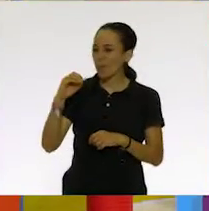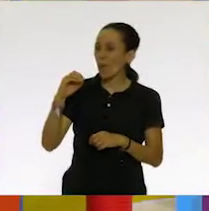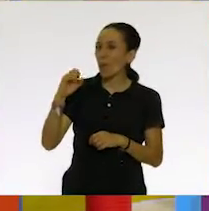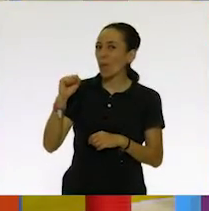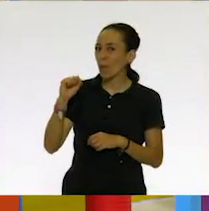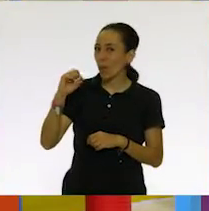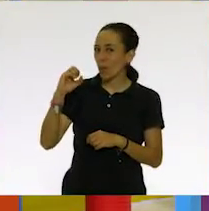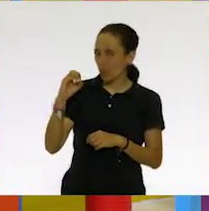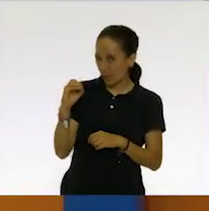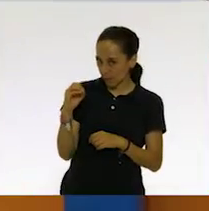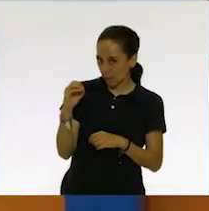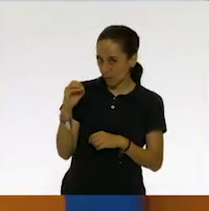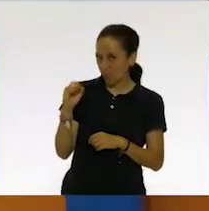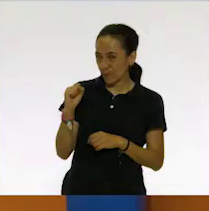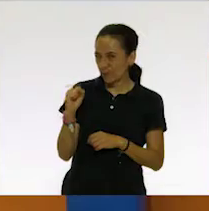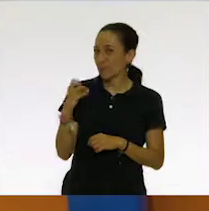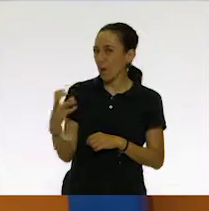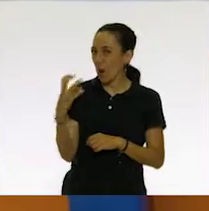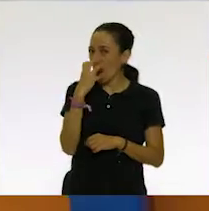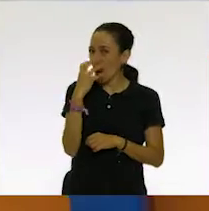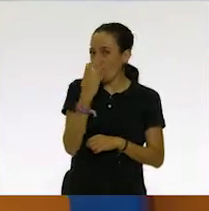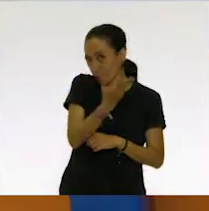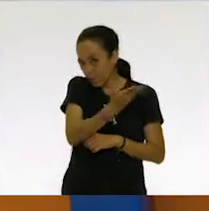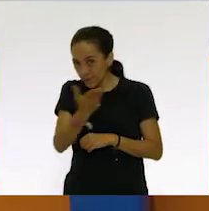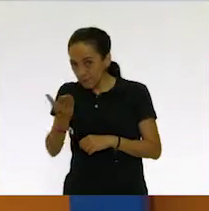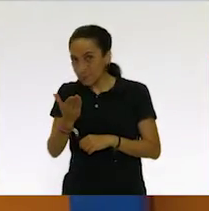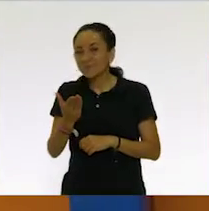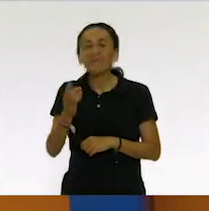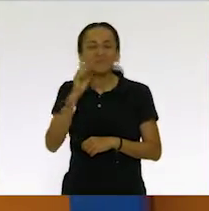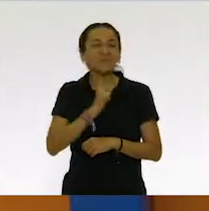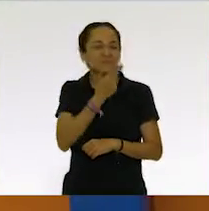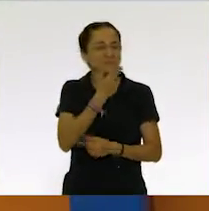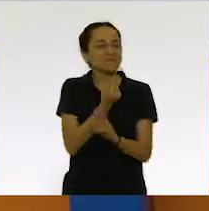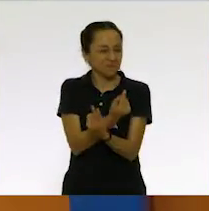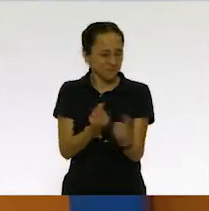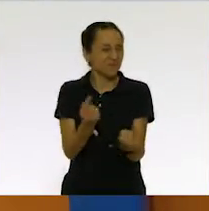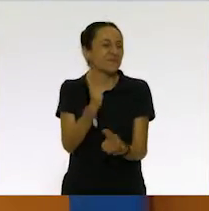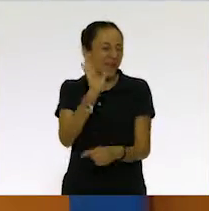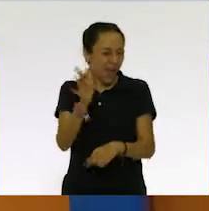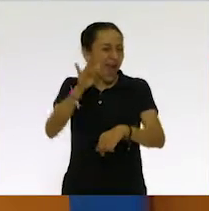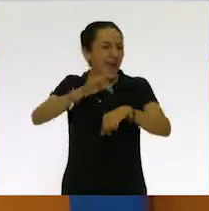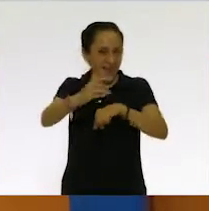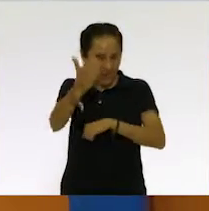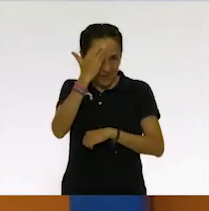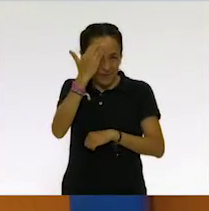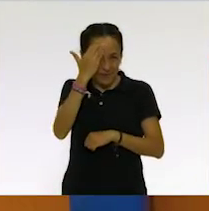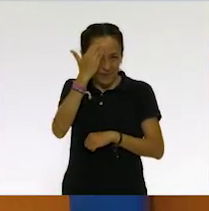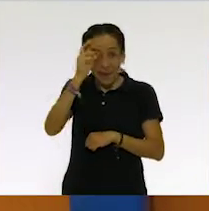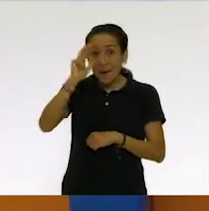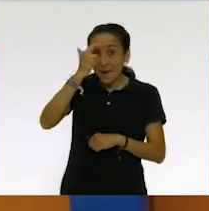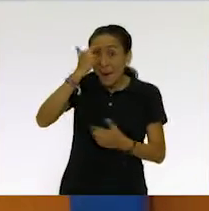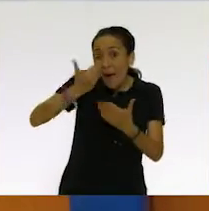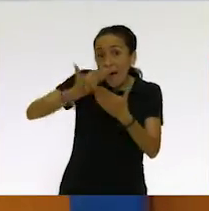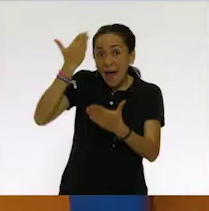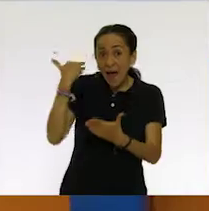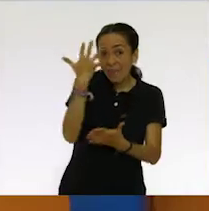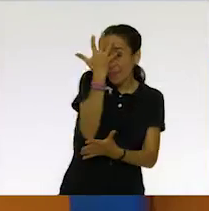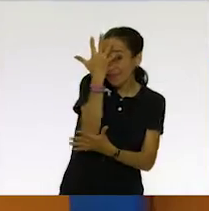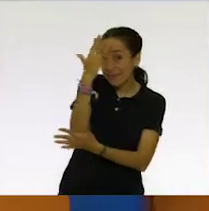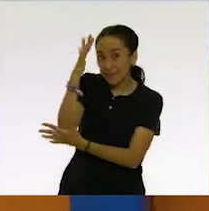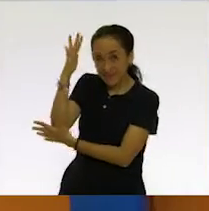niños seguramente conocen a este animal porque en preescolar, ¿recuerdan que vimos este tema?